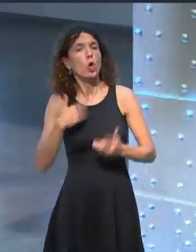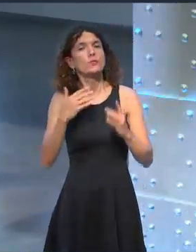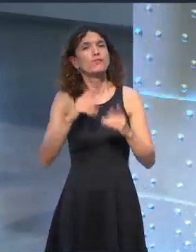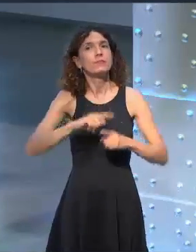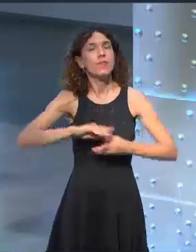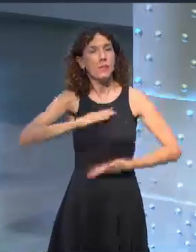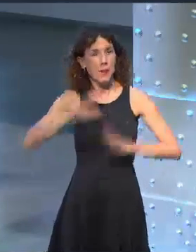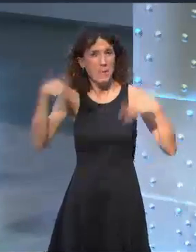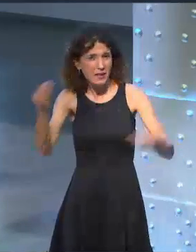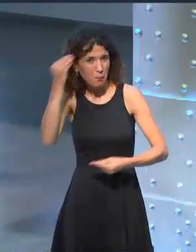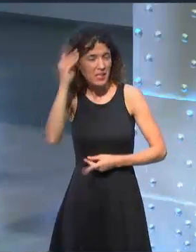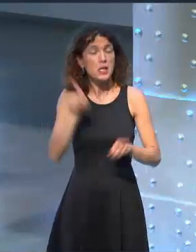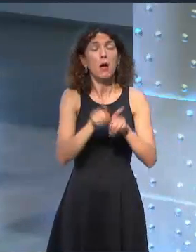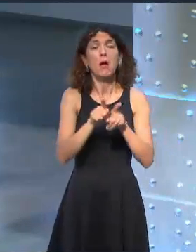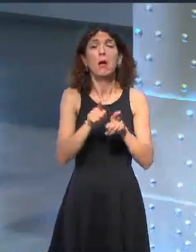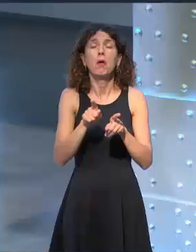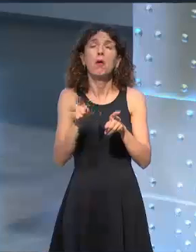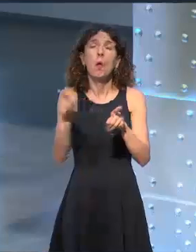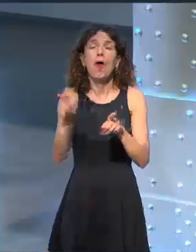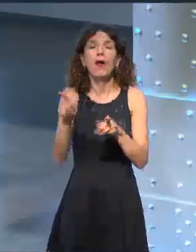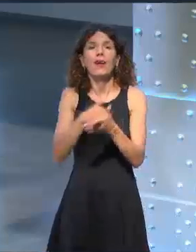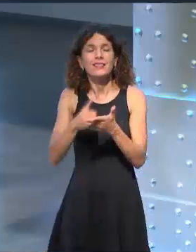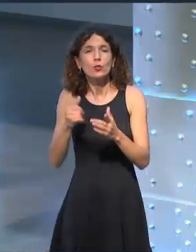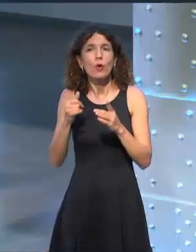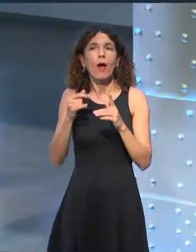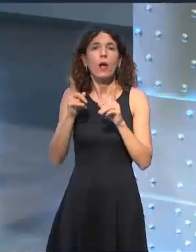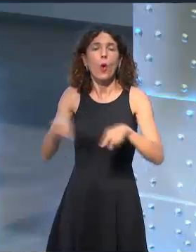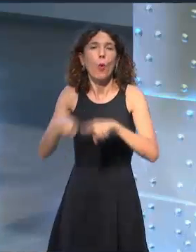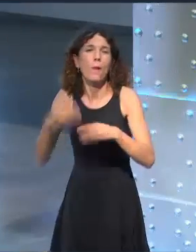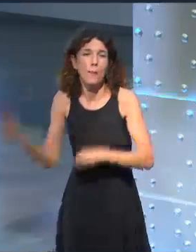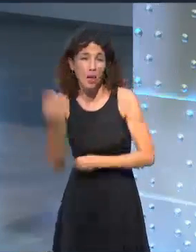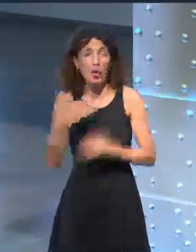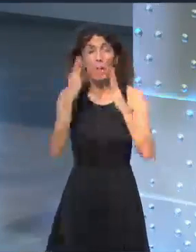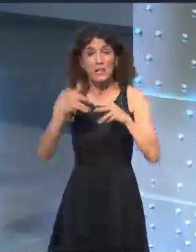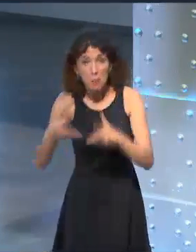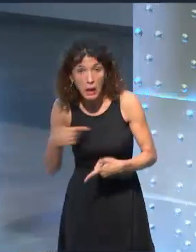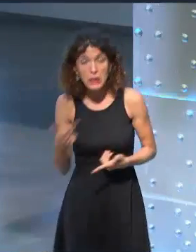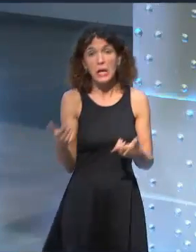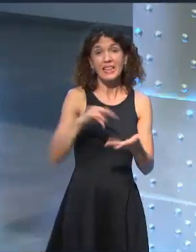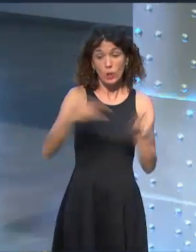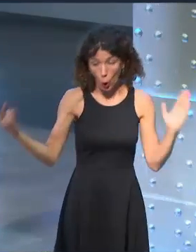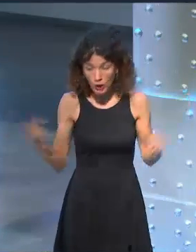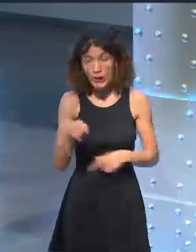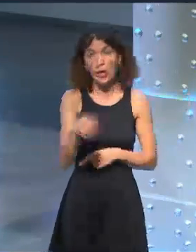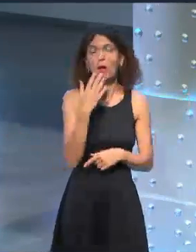las que tradicionalmente se consideran a los chicos mejores, es decir, cuáles son matemáticas,